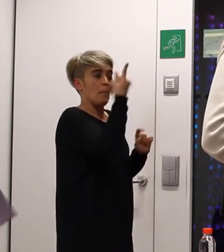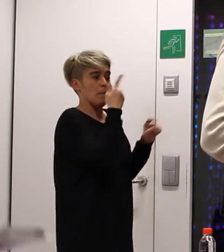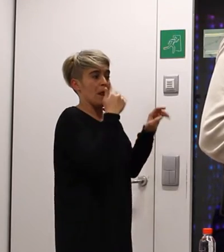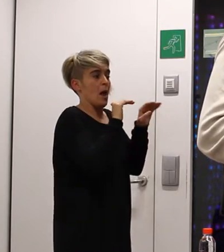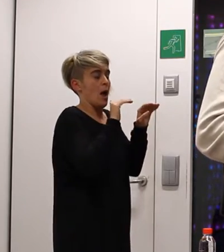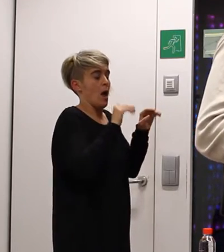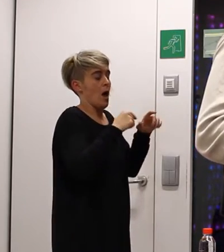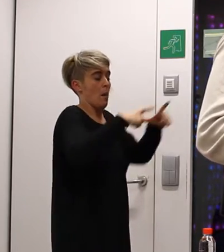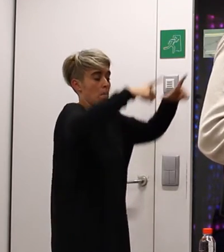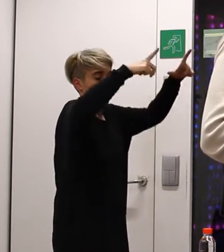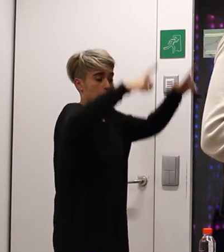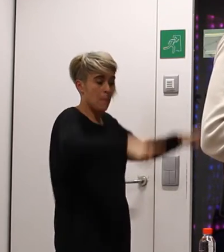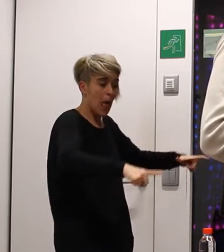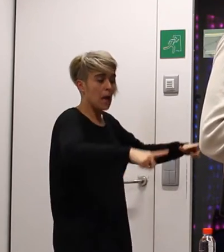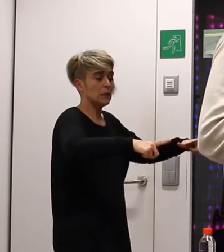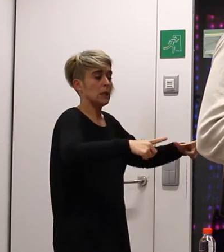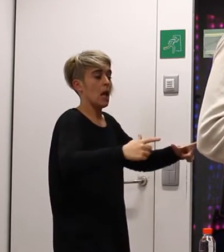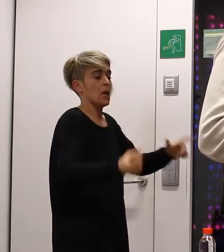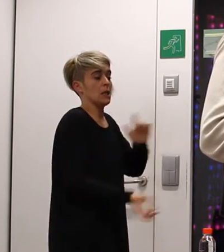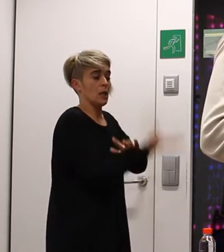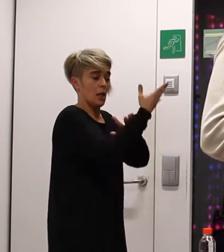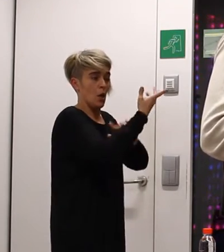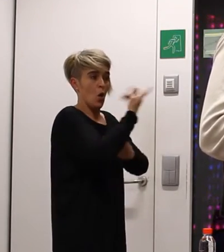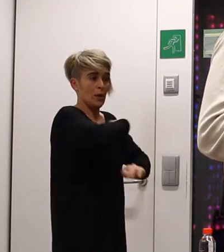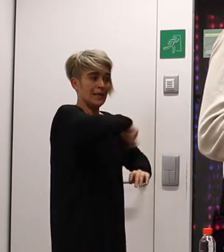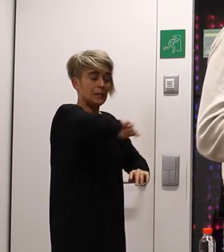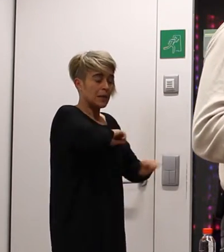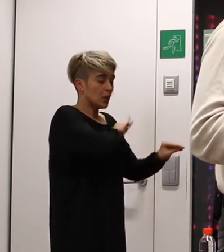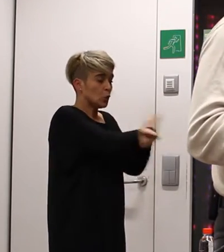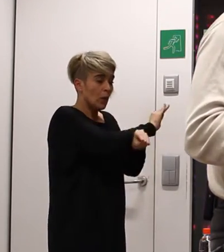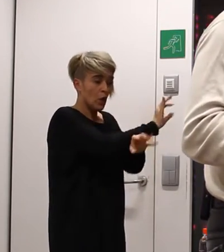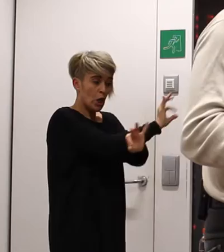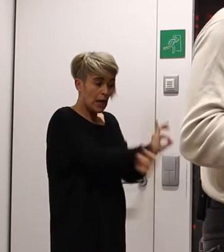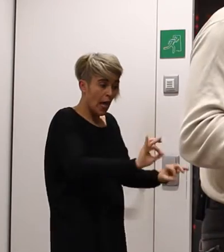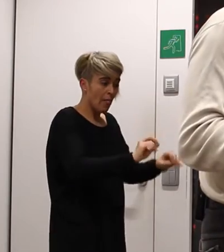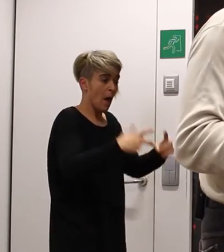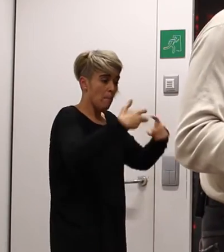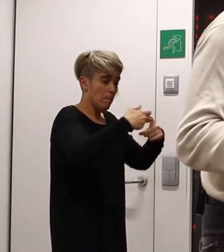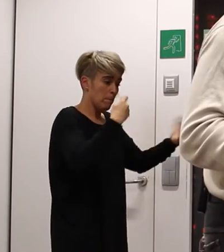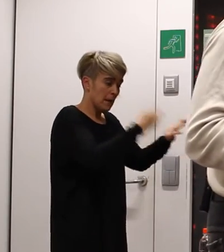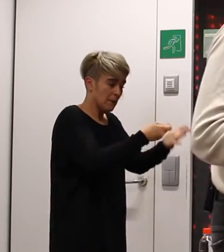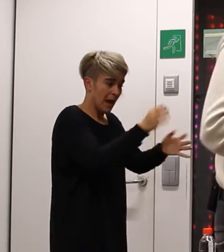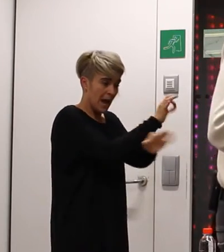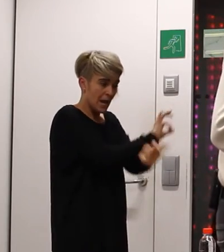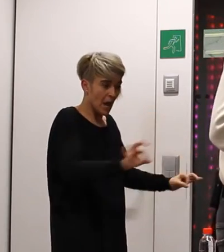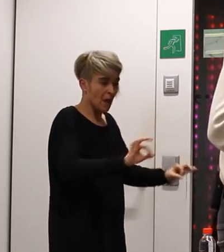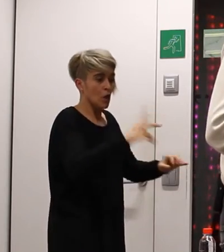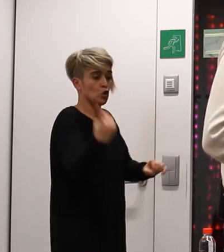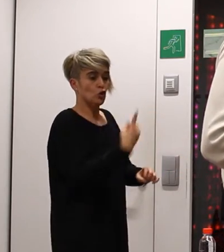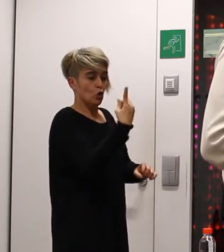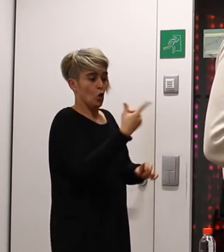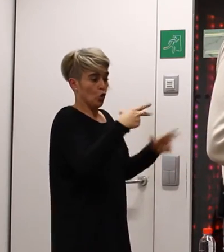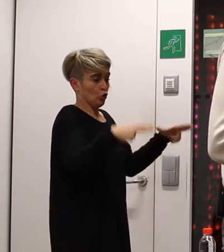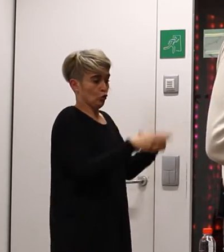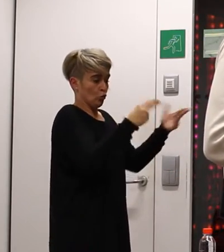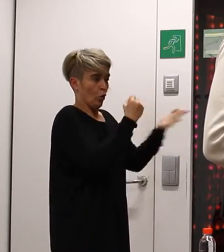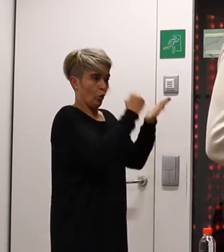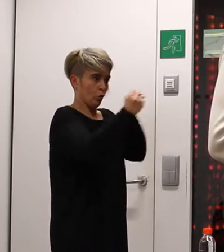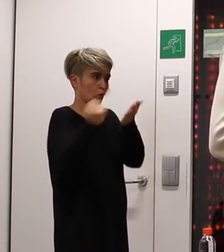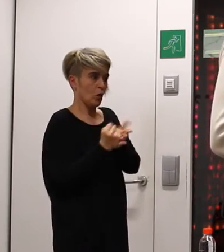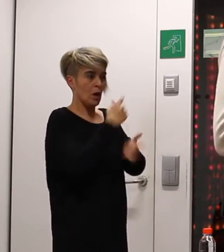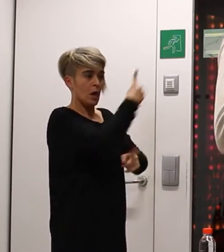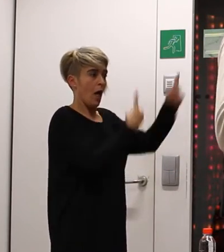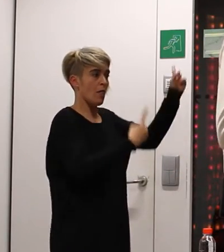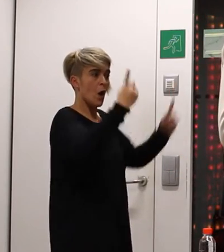de prima, subvención, ayuda de ningún tipo, y que además estamos demostrando que su energía es más barata que la energía del pool, que es la energía del mercado